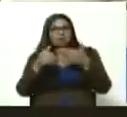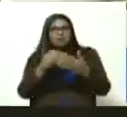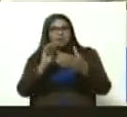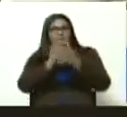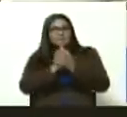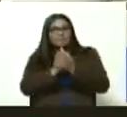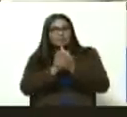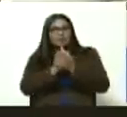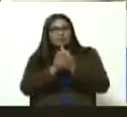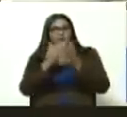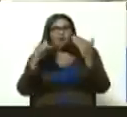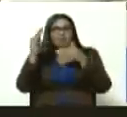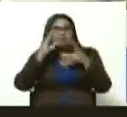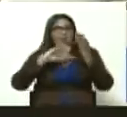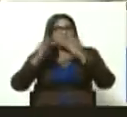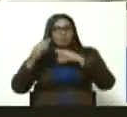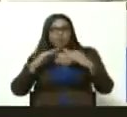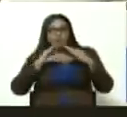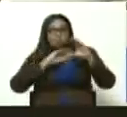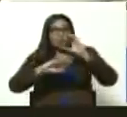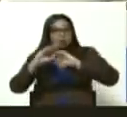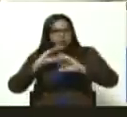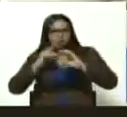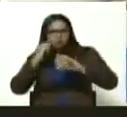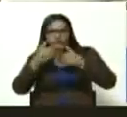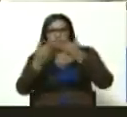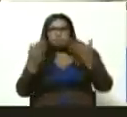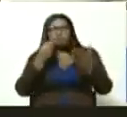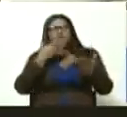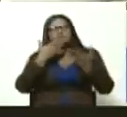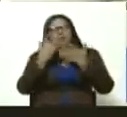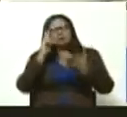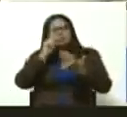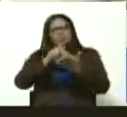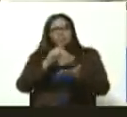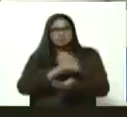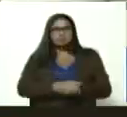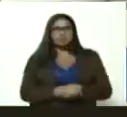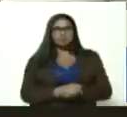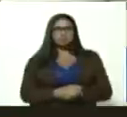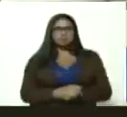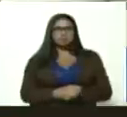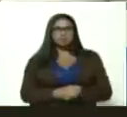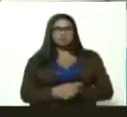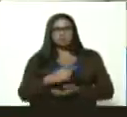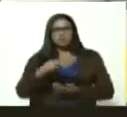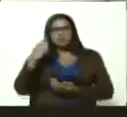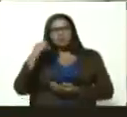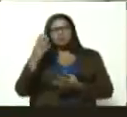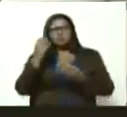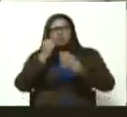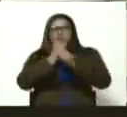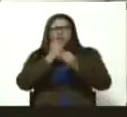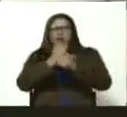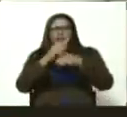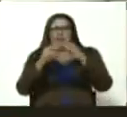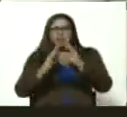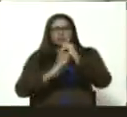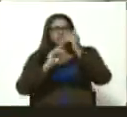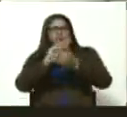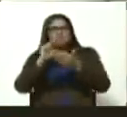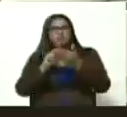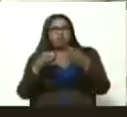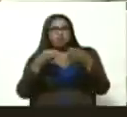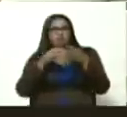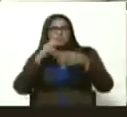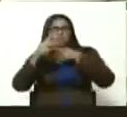de los medios de comunicación compañera de los medios de comunicación les agradezco su presencia tenemos mucho trabajo la dirección nacional los equipos políticos